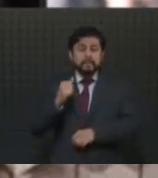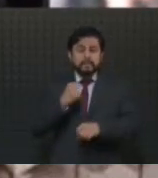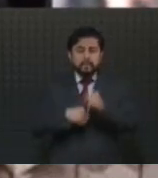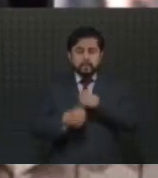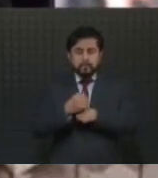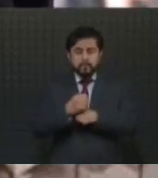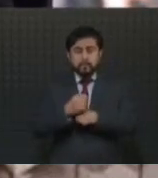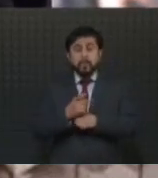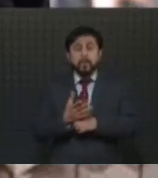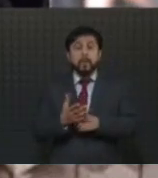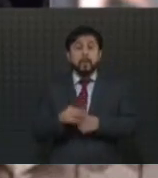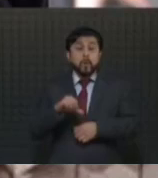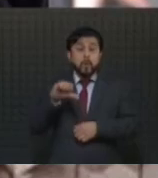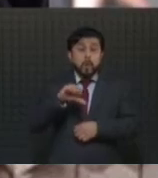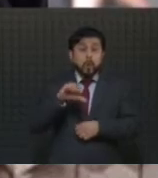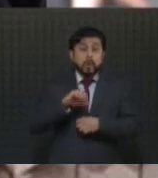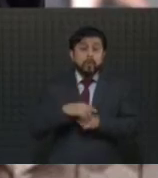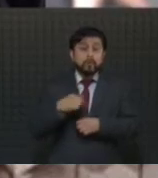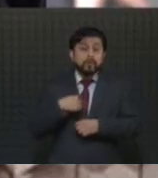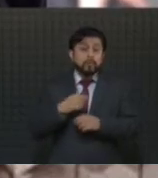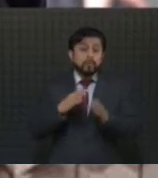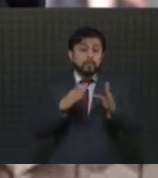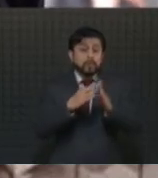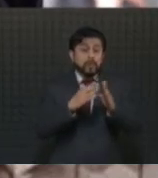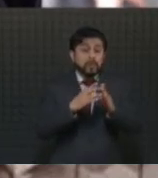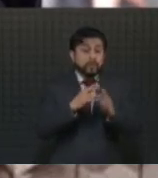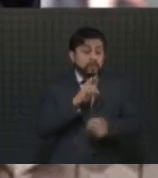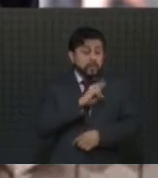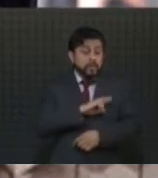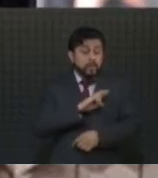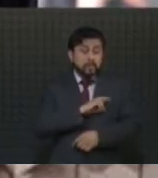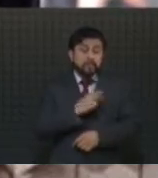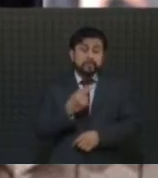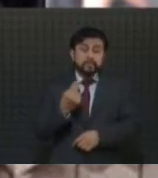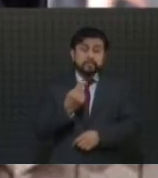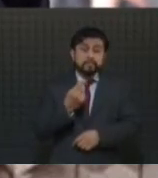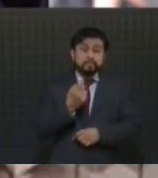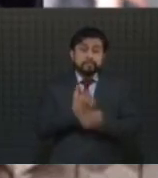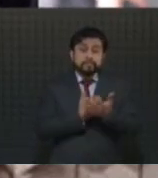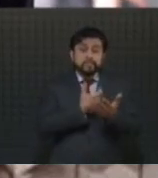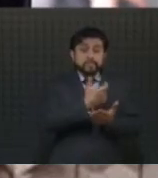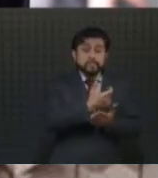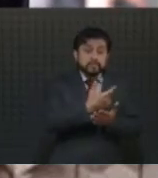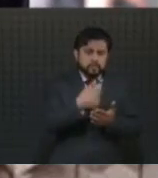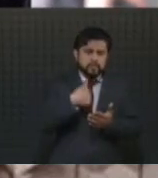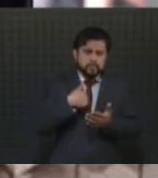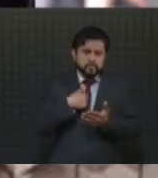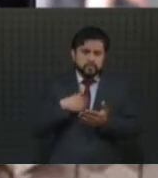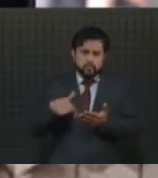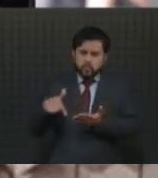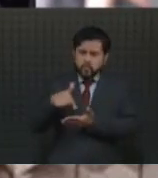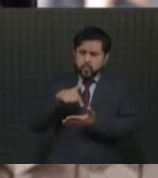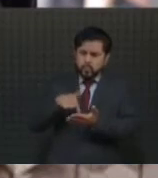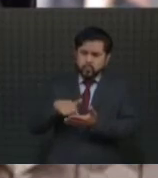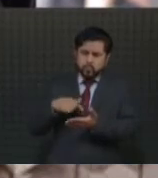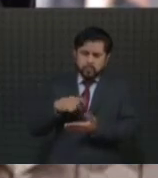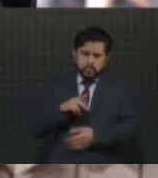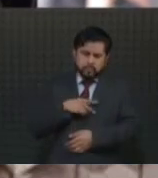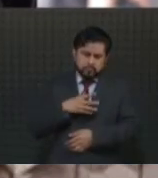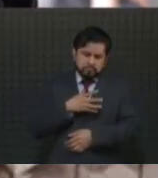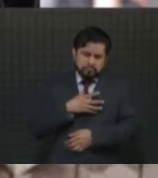rento casa aquí porque mi terreno no fue invadido. Tengo un terreno al sur de la ciudad donde el